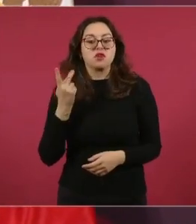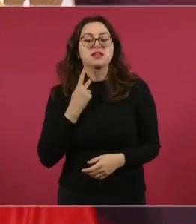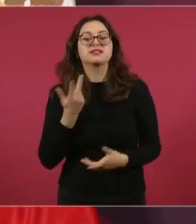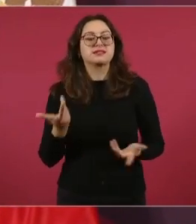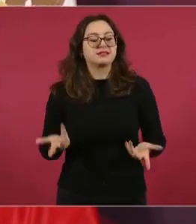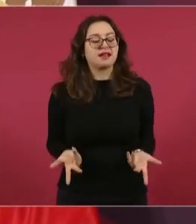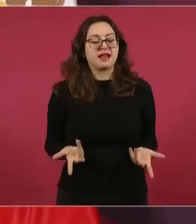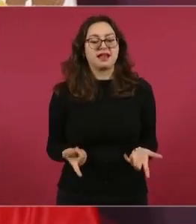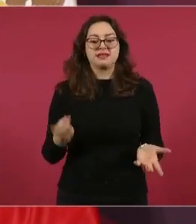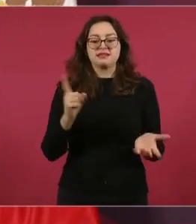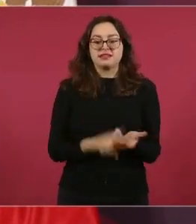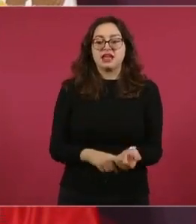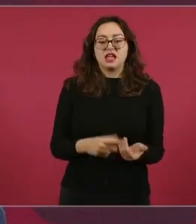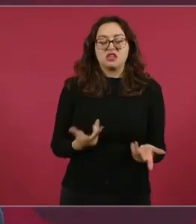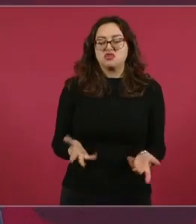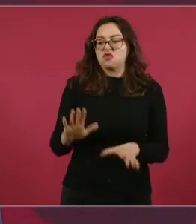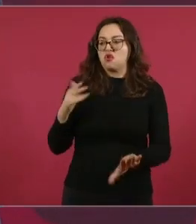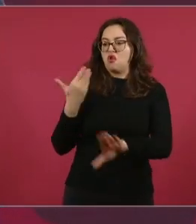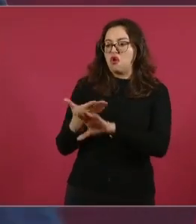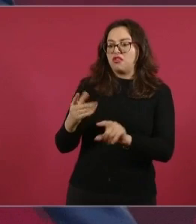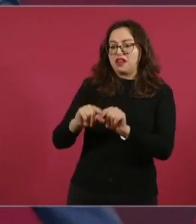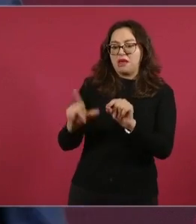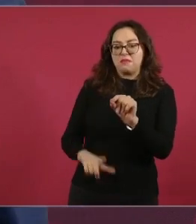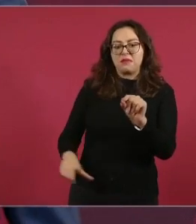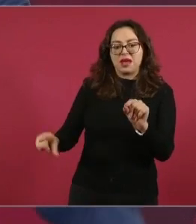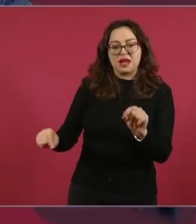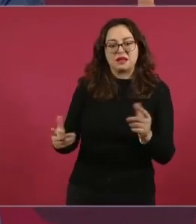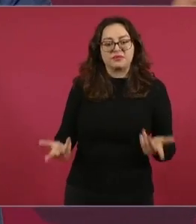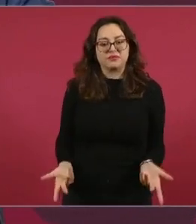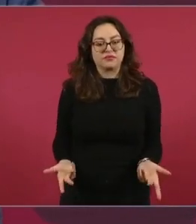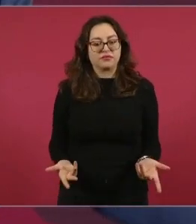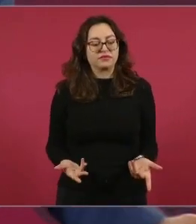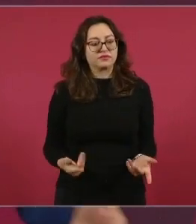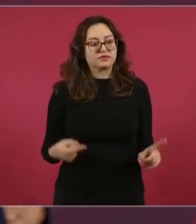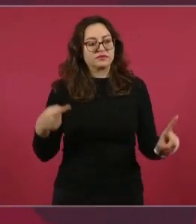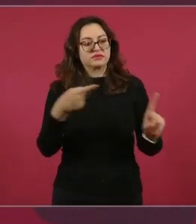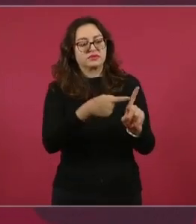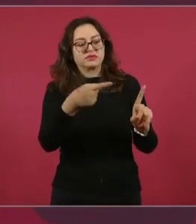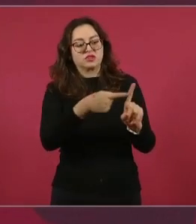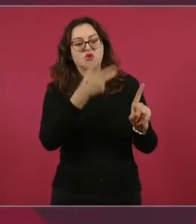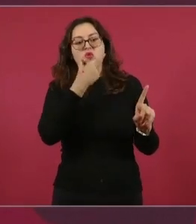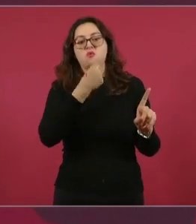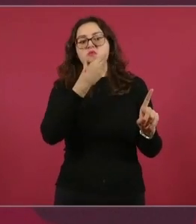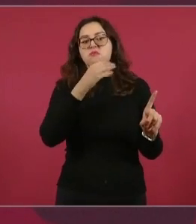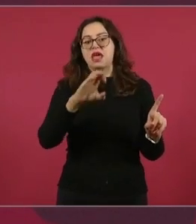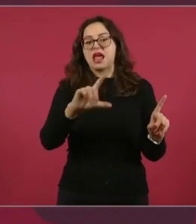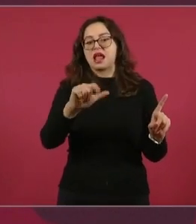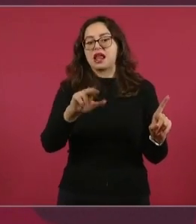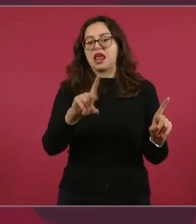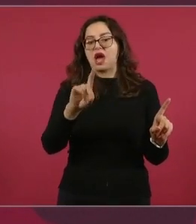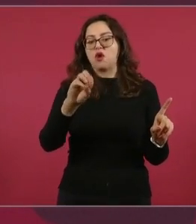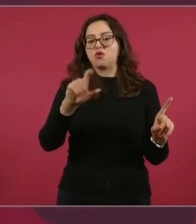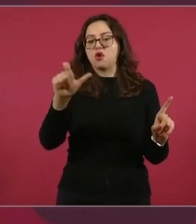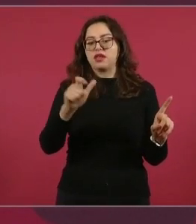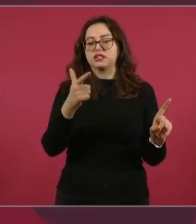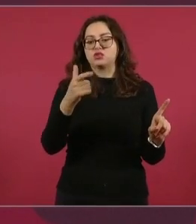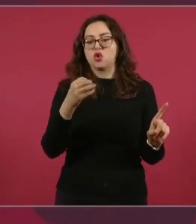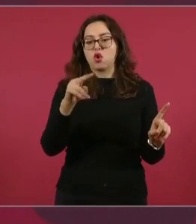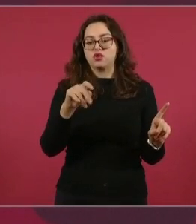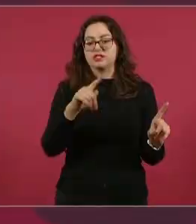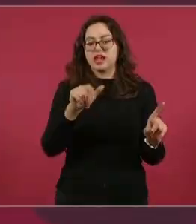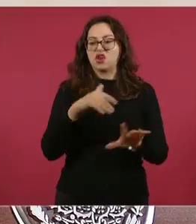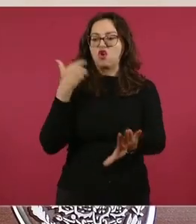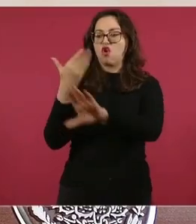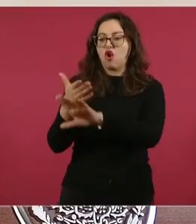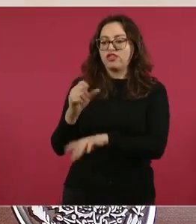país. Ese Claudio X. González era el que quería que desapareciera la educación